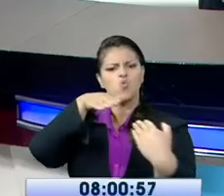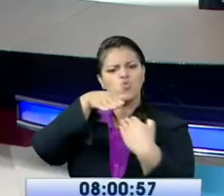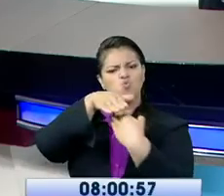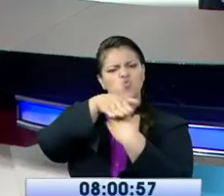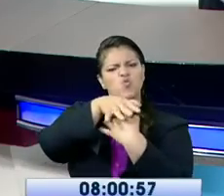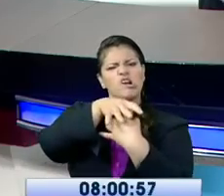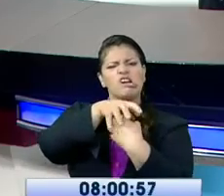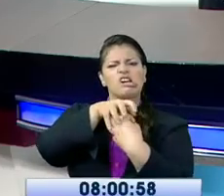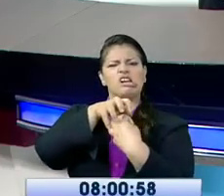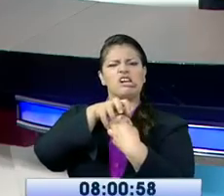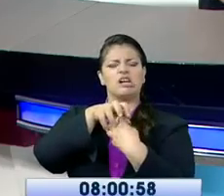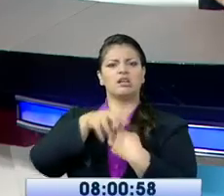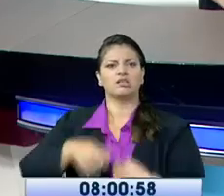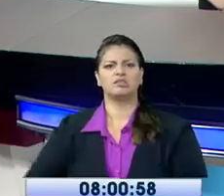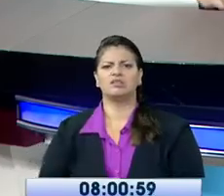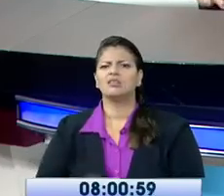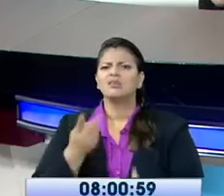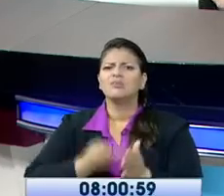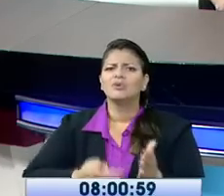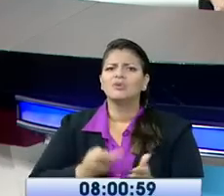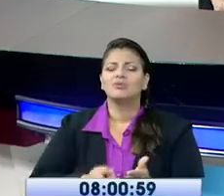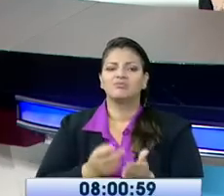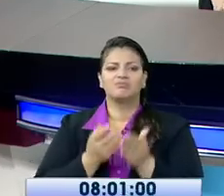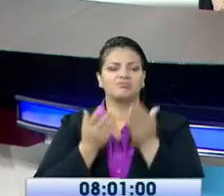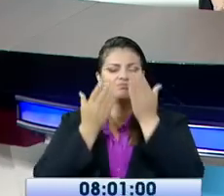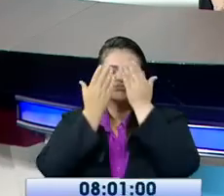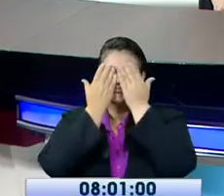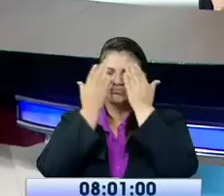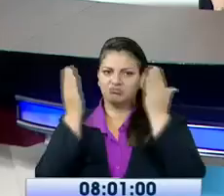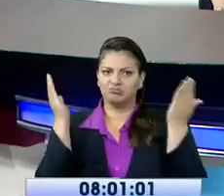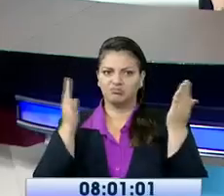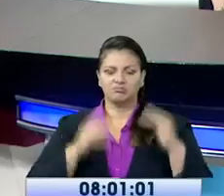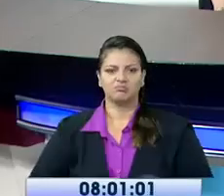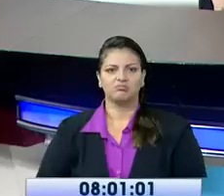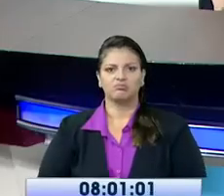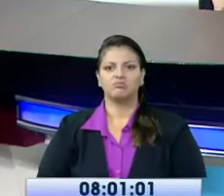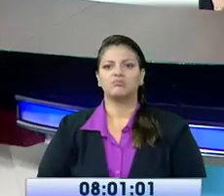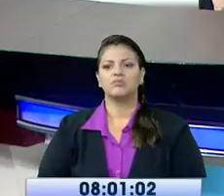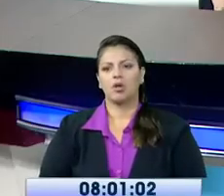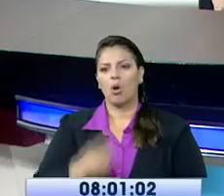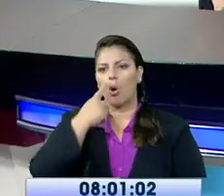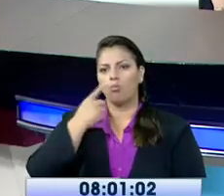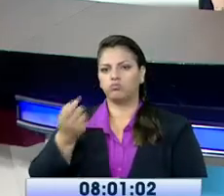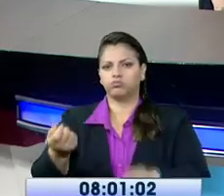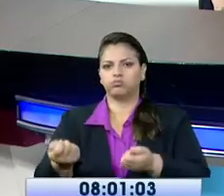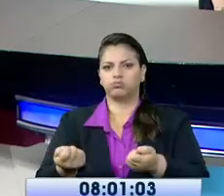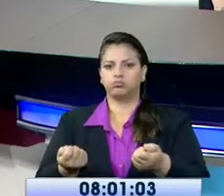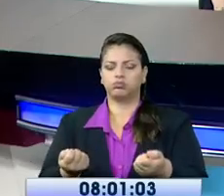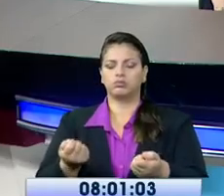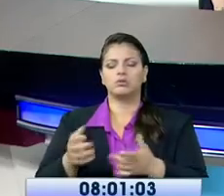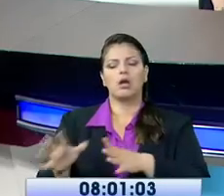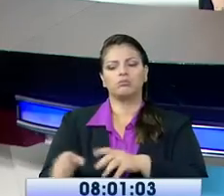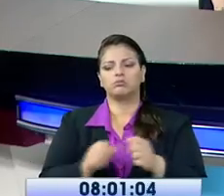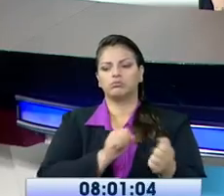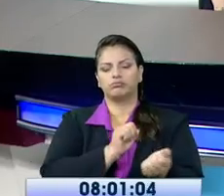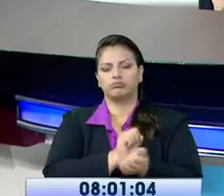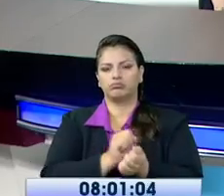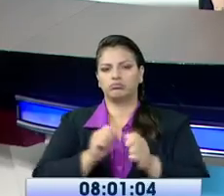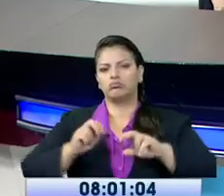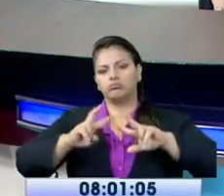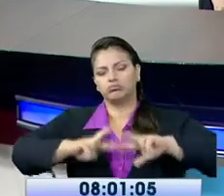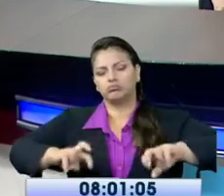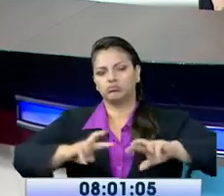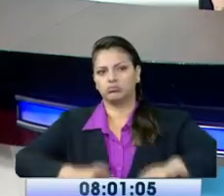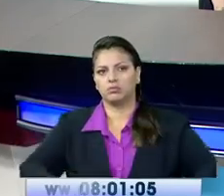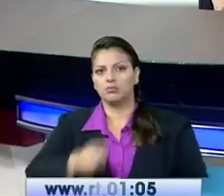cierta qué fue lo que sucedió. El conductor del pesado automotor habría sido detenido para las investigaciones. Darwin Altamirano nos